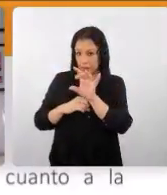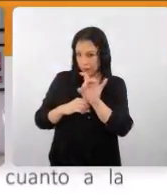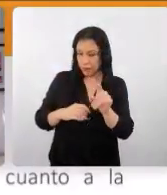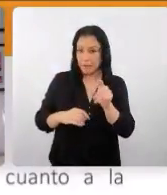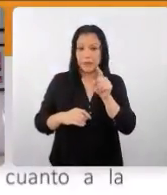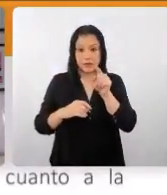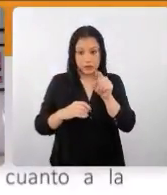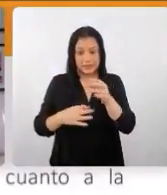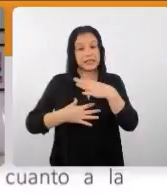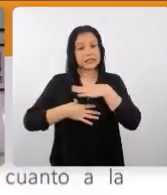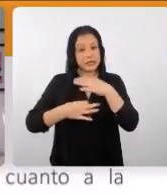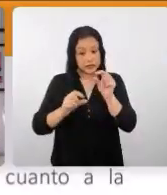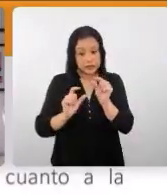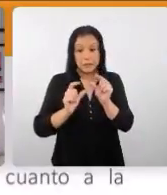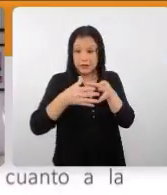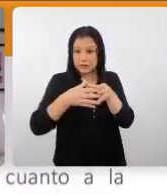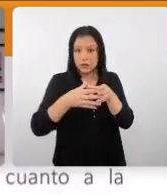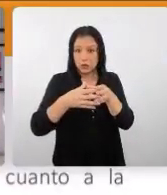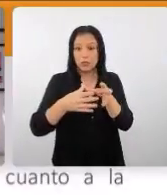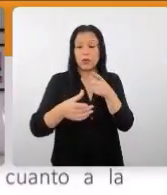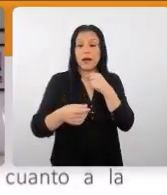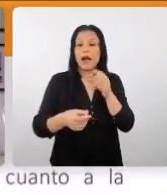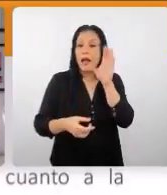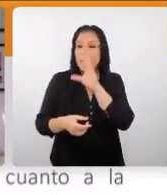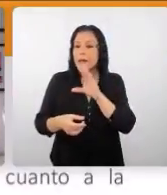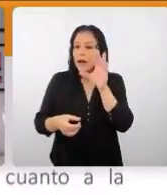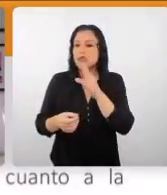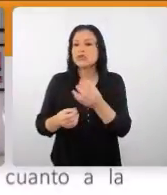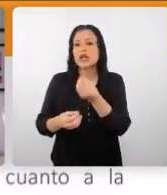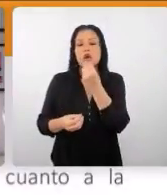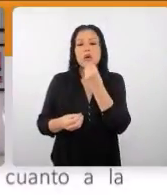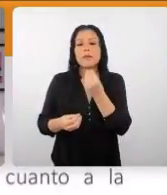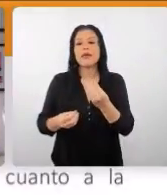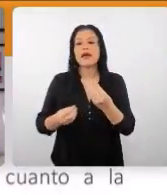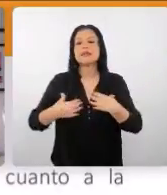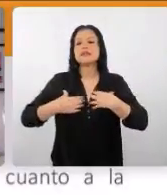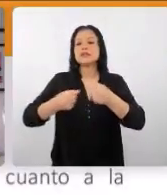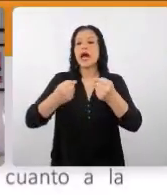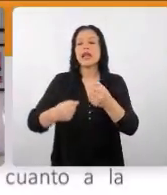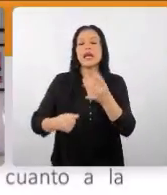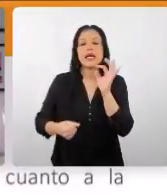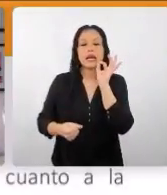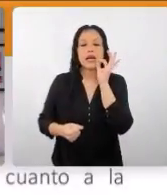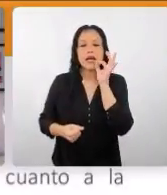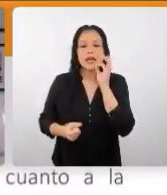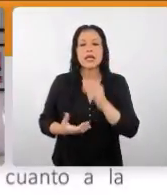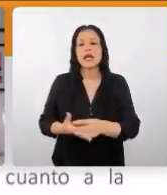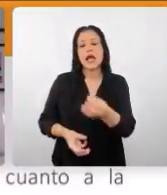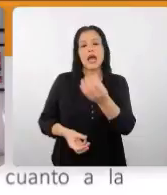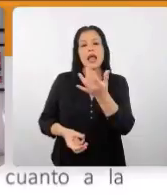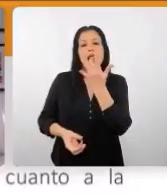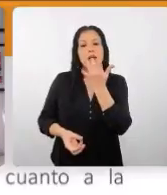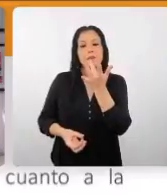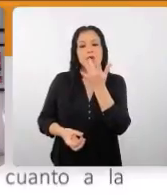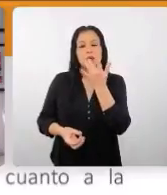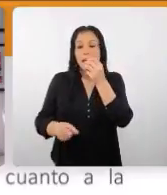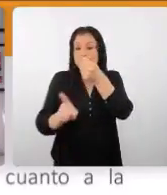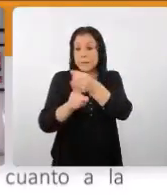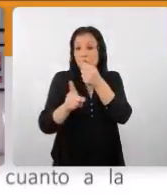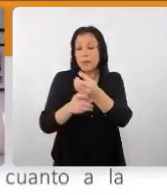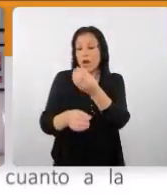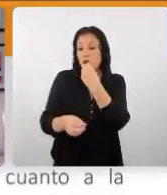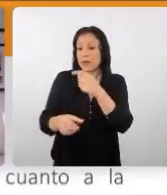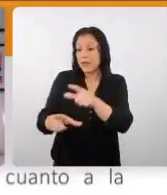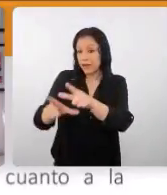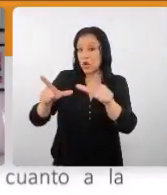este segmento, para este grupo. Van a buscar comidas saludables, comidas sabrosas, van a buscar probar la gastronomía local, conocer